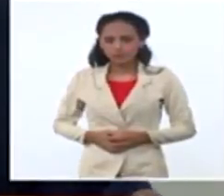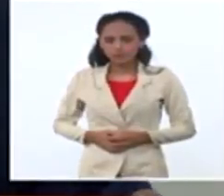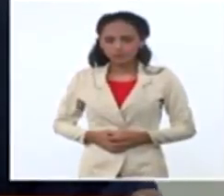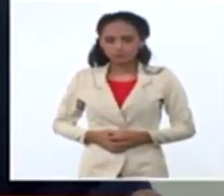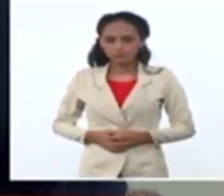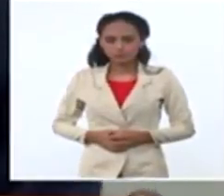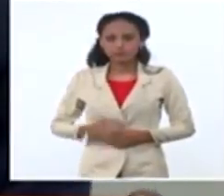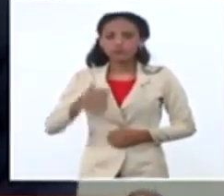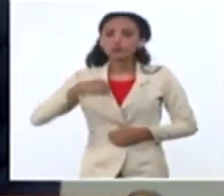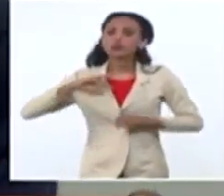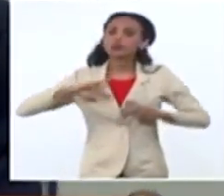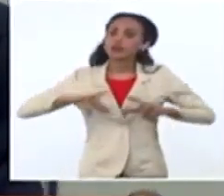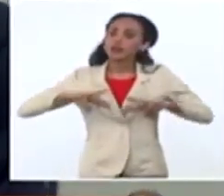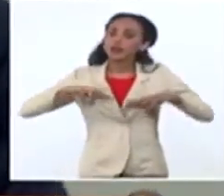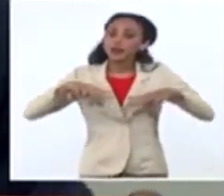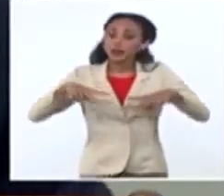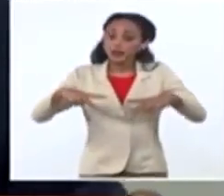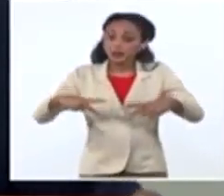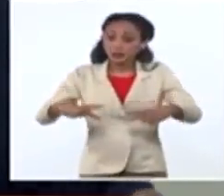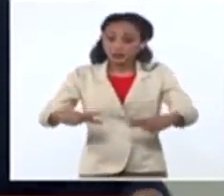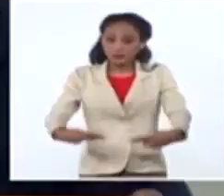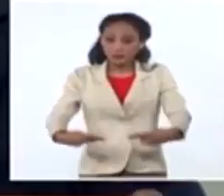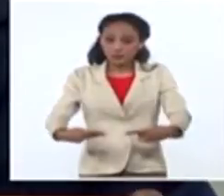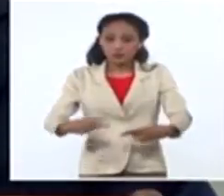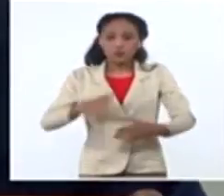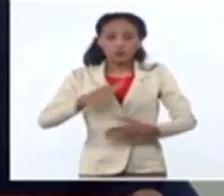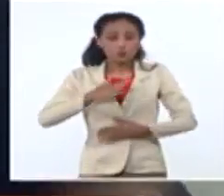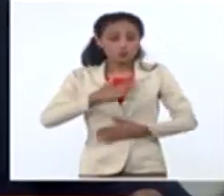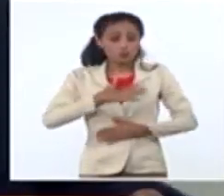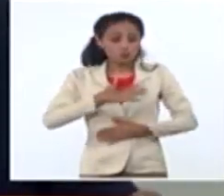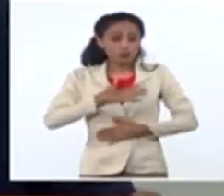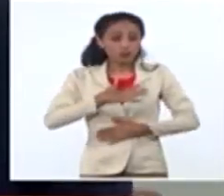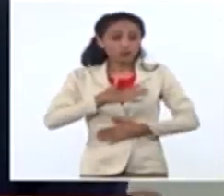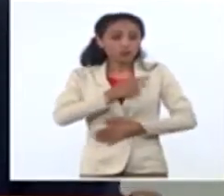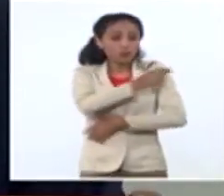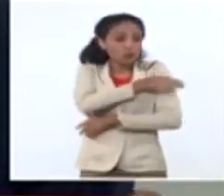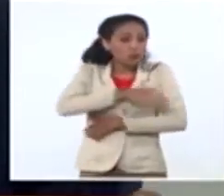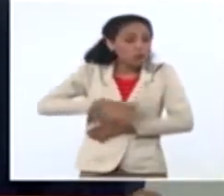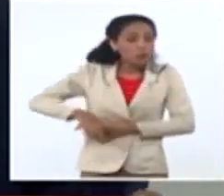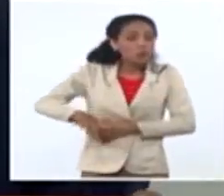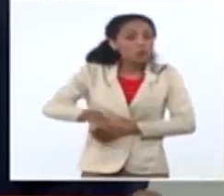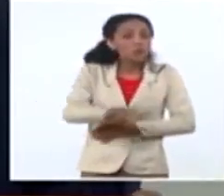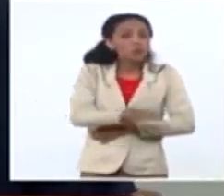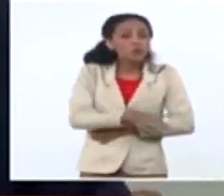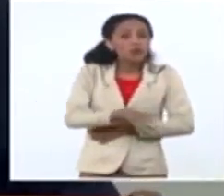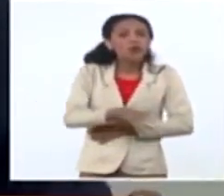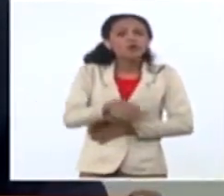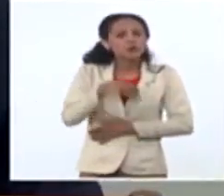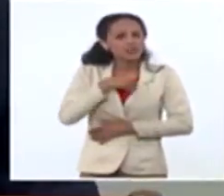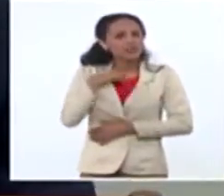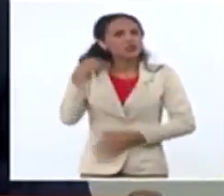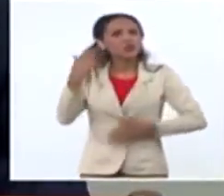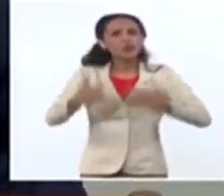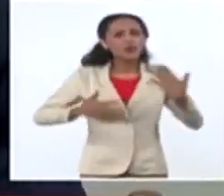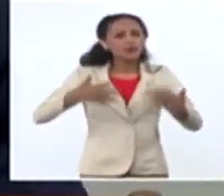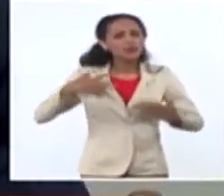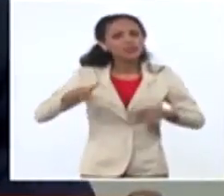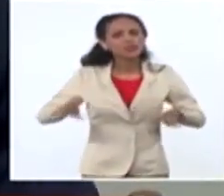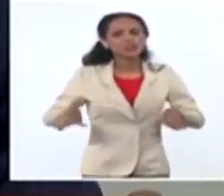Reitero que nuestro pueblo va a ejercer con toda alegría y